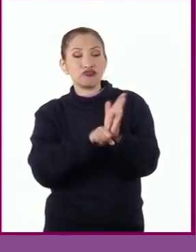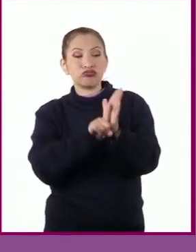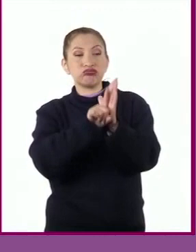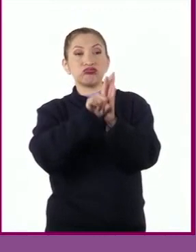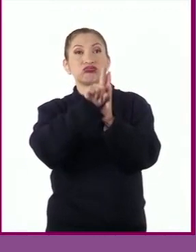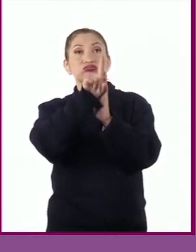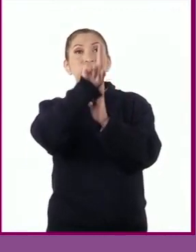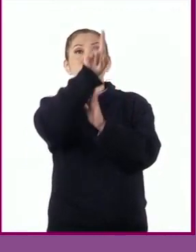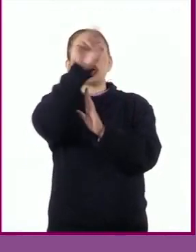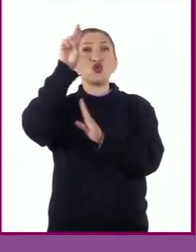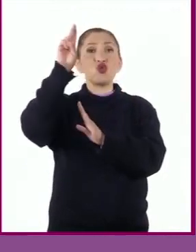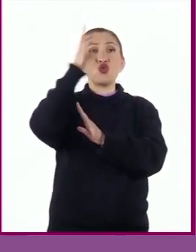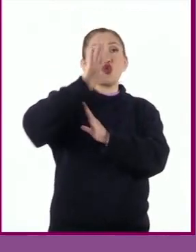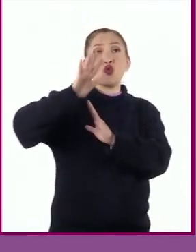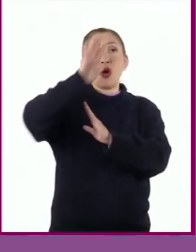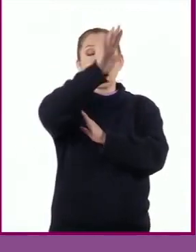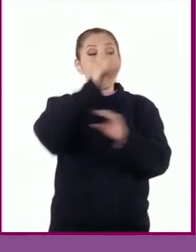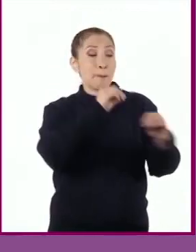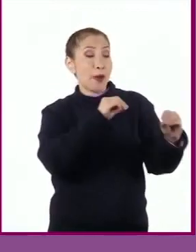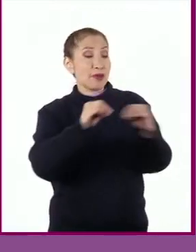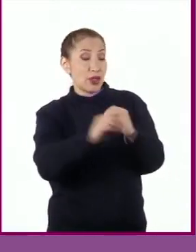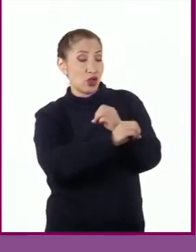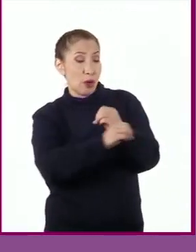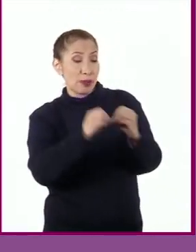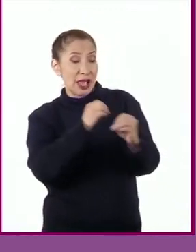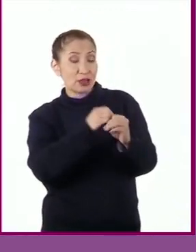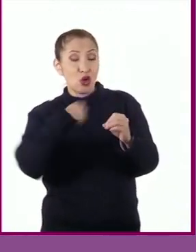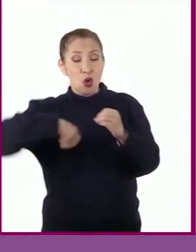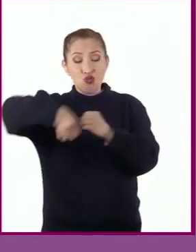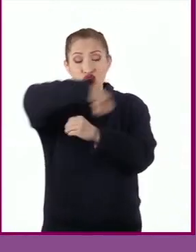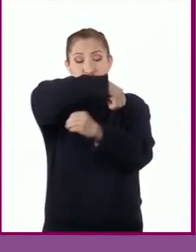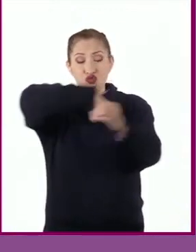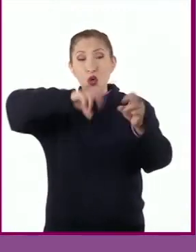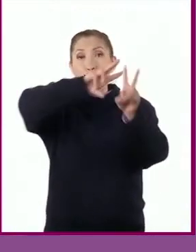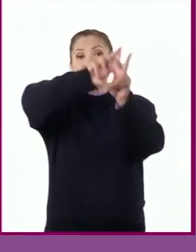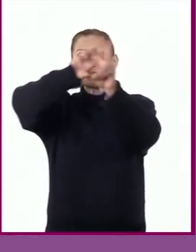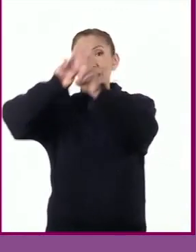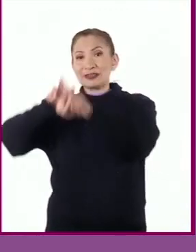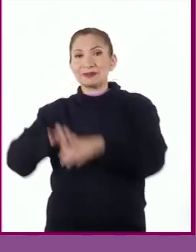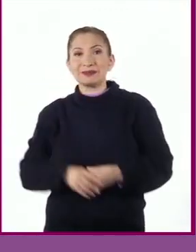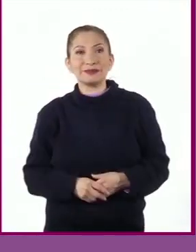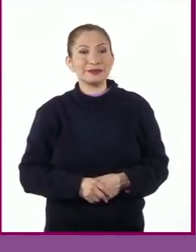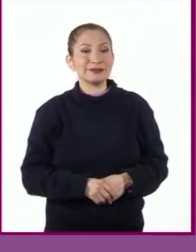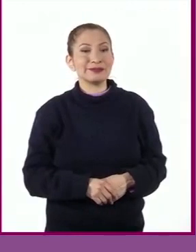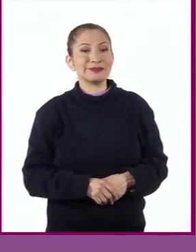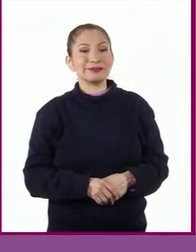al espacio y los movimientos de los cuerpos celestes.